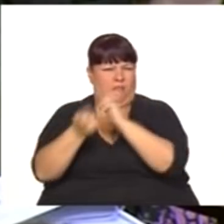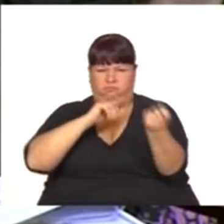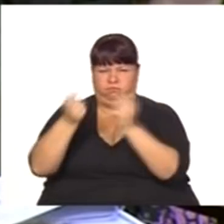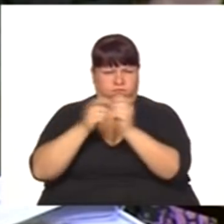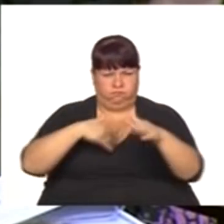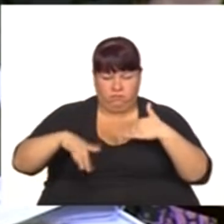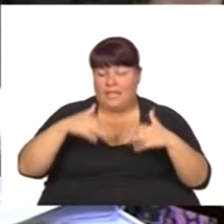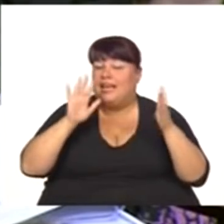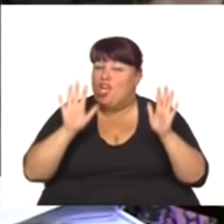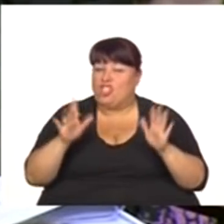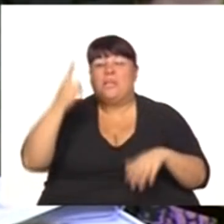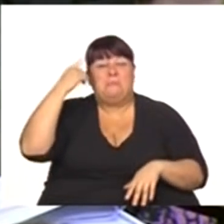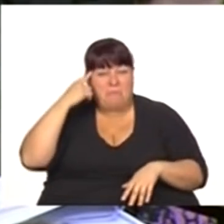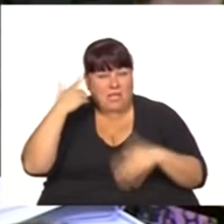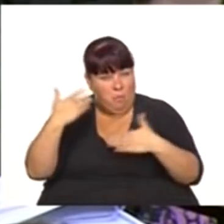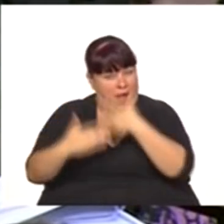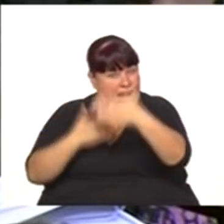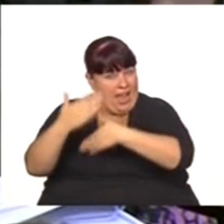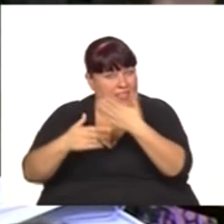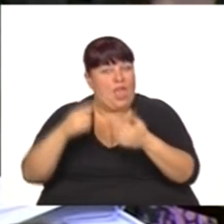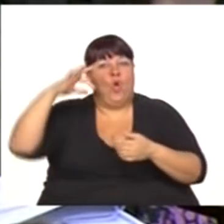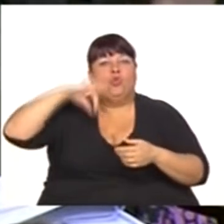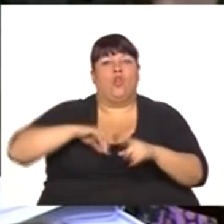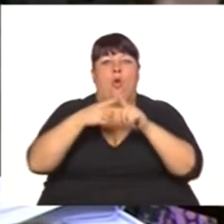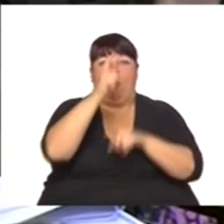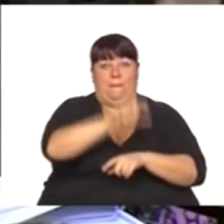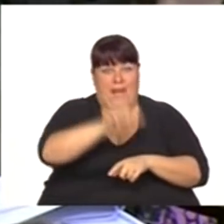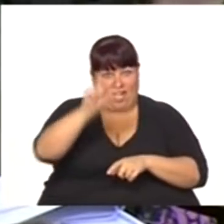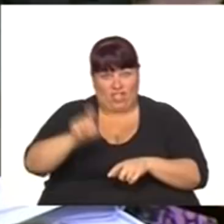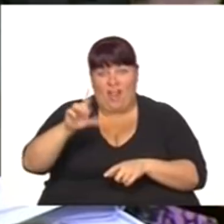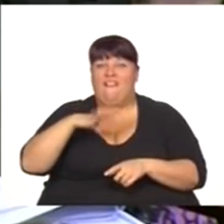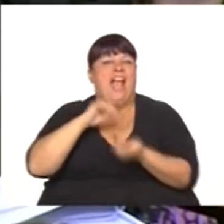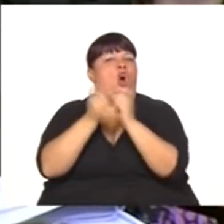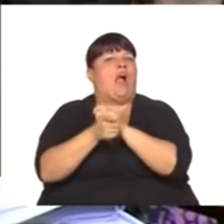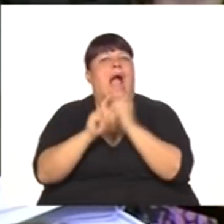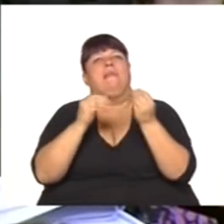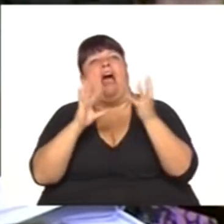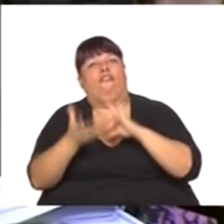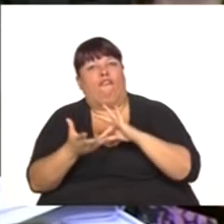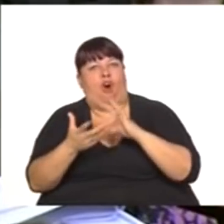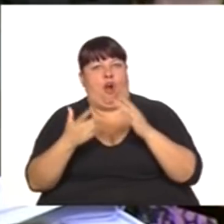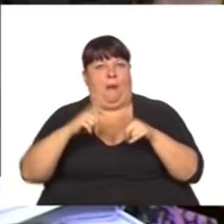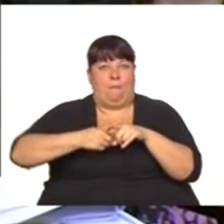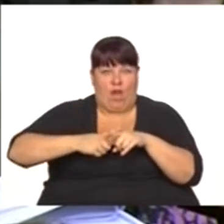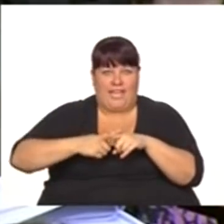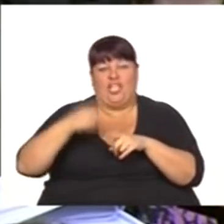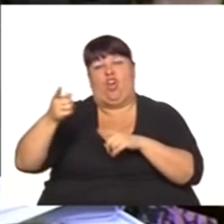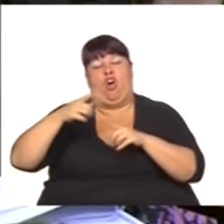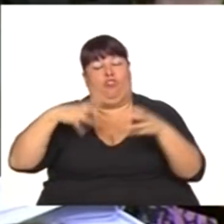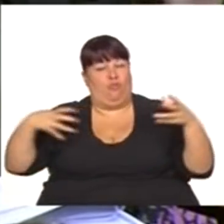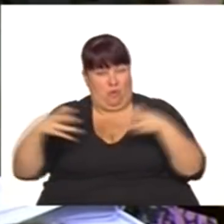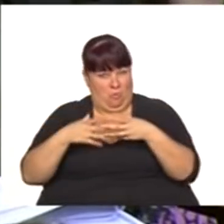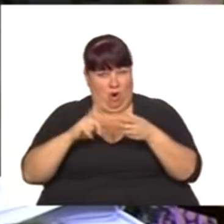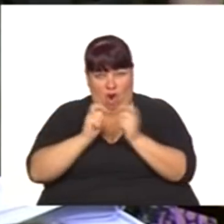altísima. Entonces, creer que vamos a crecer en el ingreso por habitante sin modificar cómo nos comportamos como clase política y clase